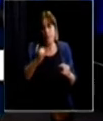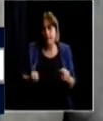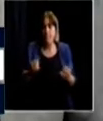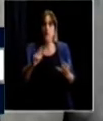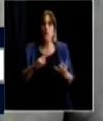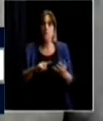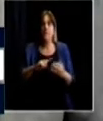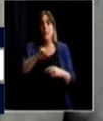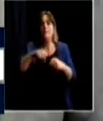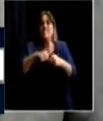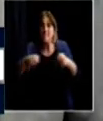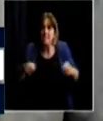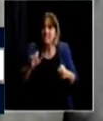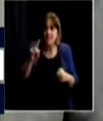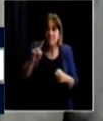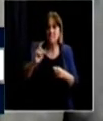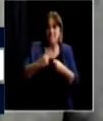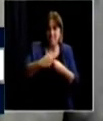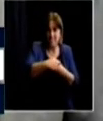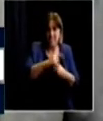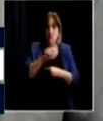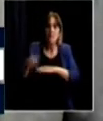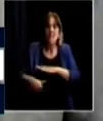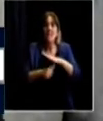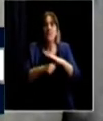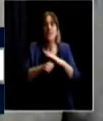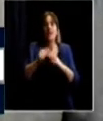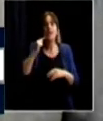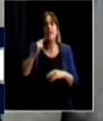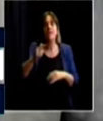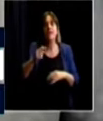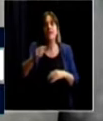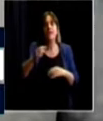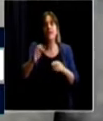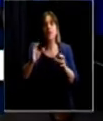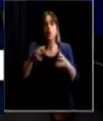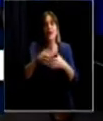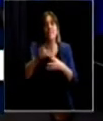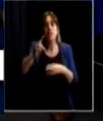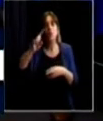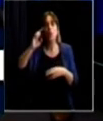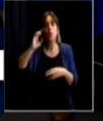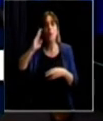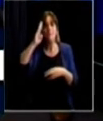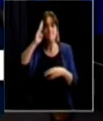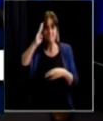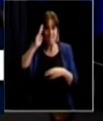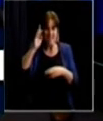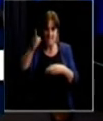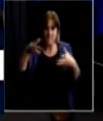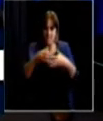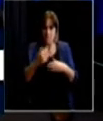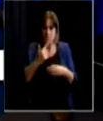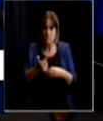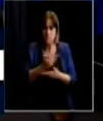ejemplo el pit cnt y también el líder de cabildo abierto que lo hizo él dijo haberlo hecho está en forma directa a